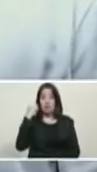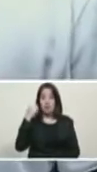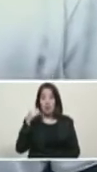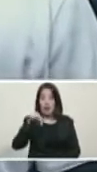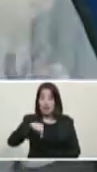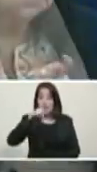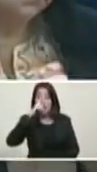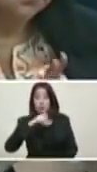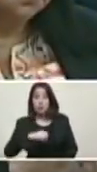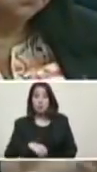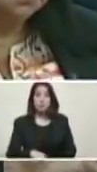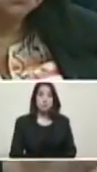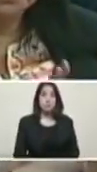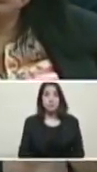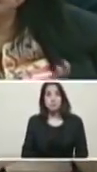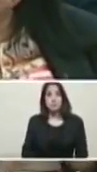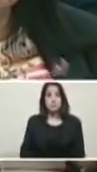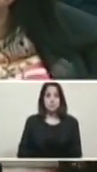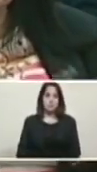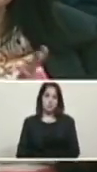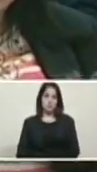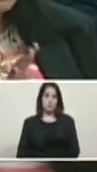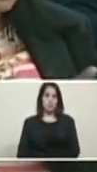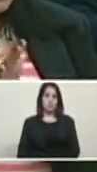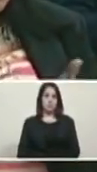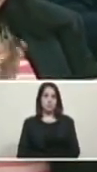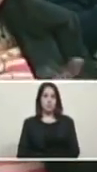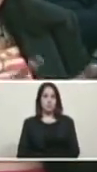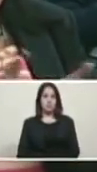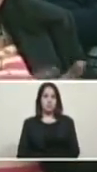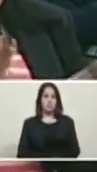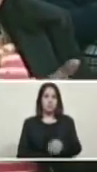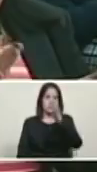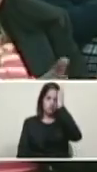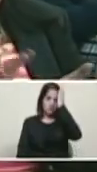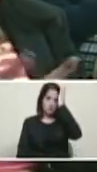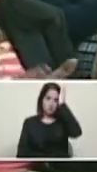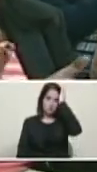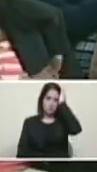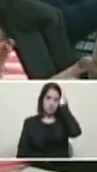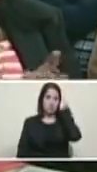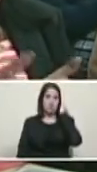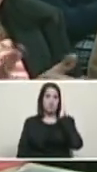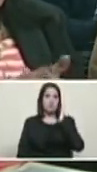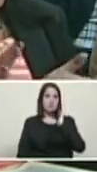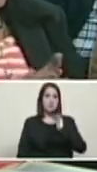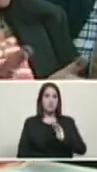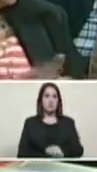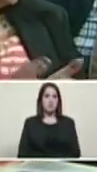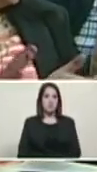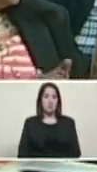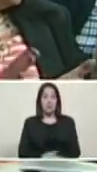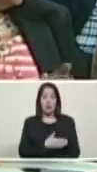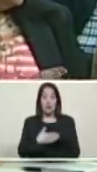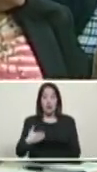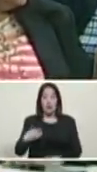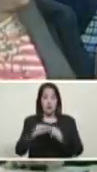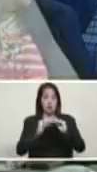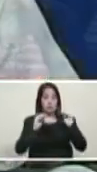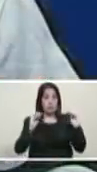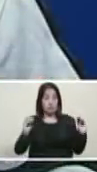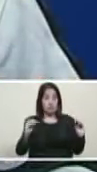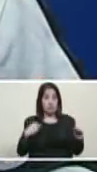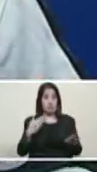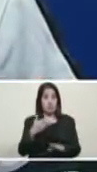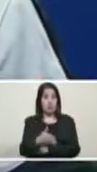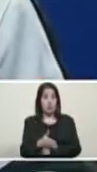perdón entonces estamos sumamente contentos y que vemos al presidente que vamos por un récord